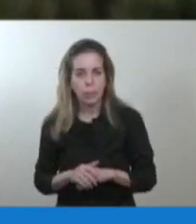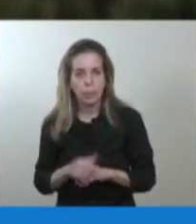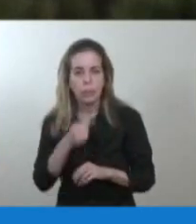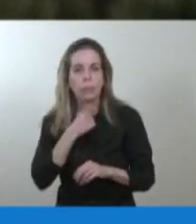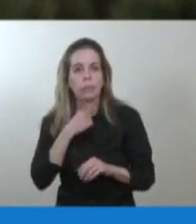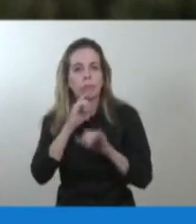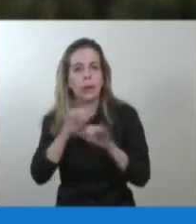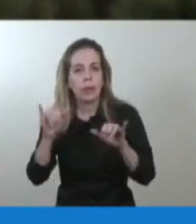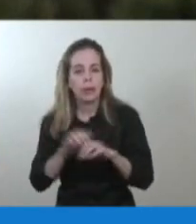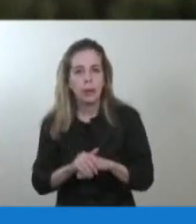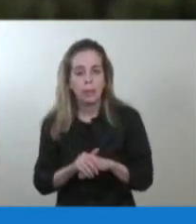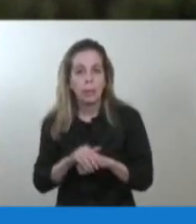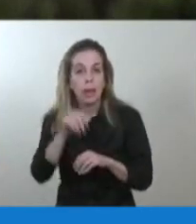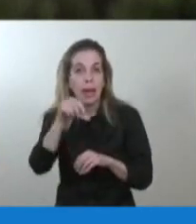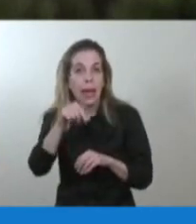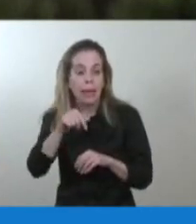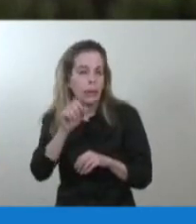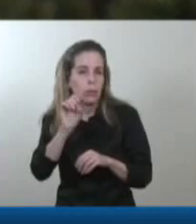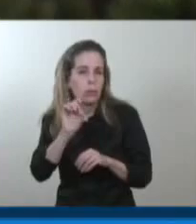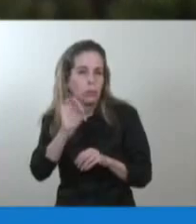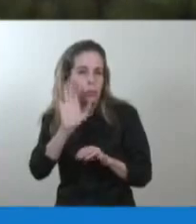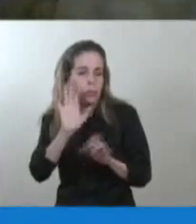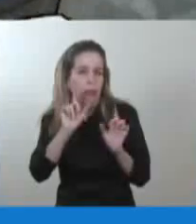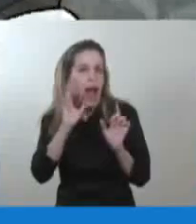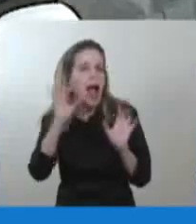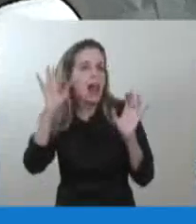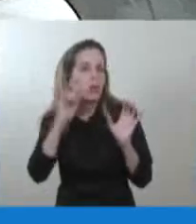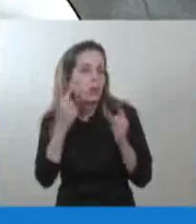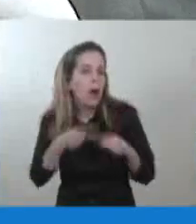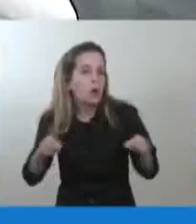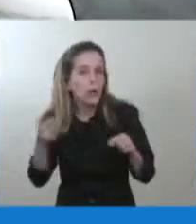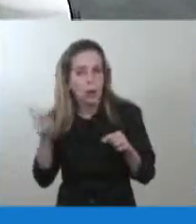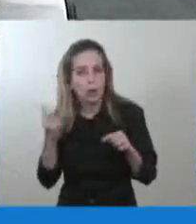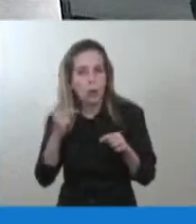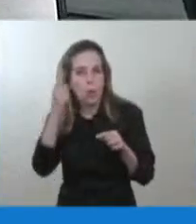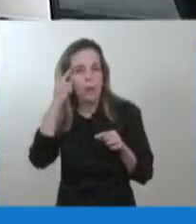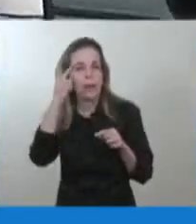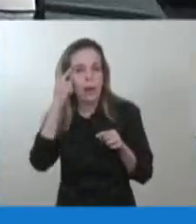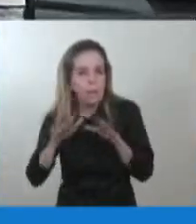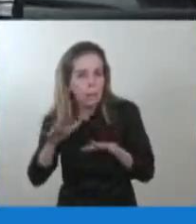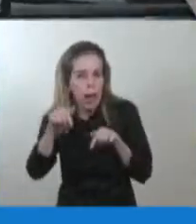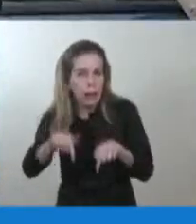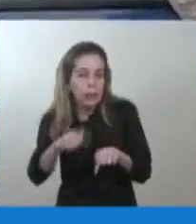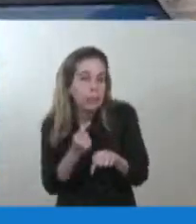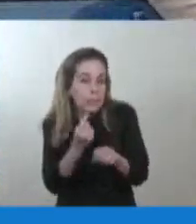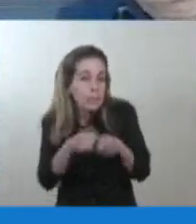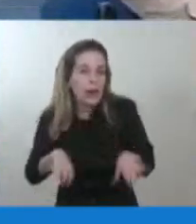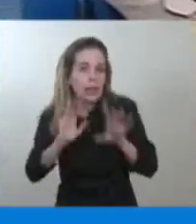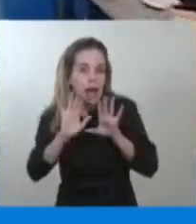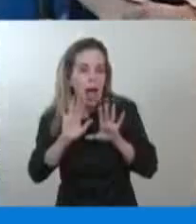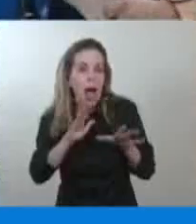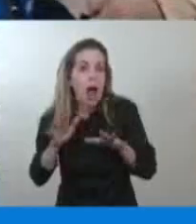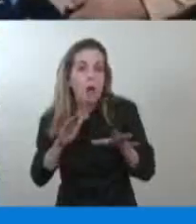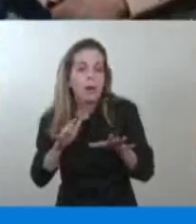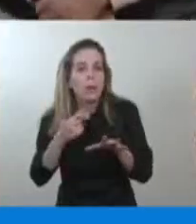decir que esta es una parte de lo que pensamos a hacer probablemente no se había